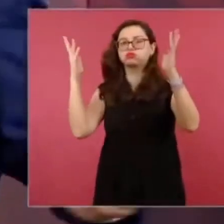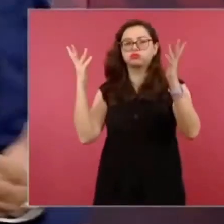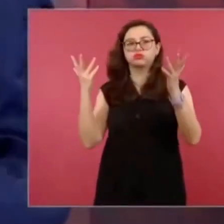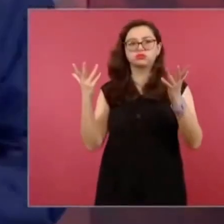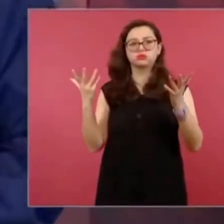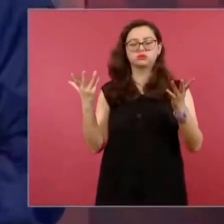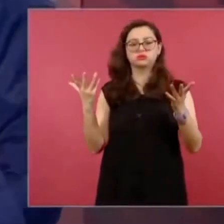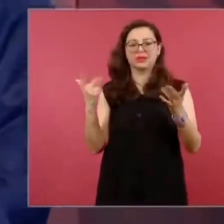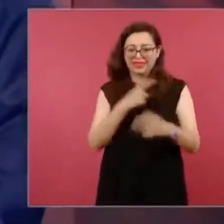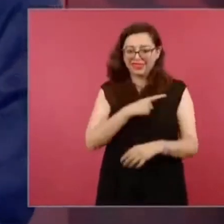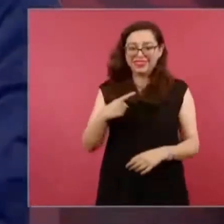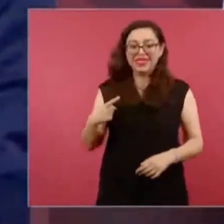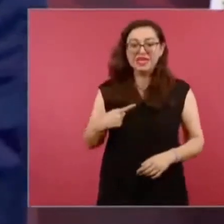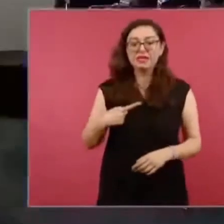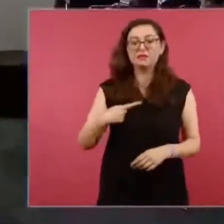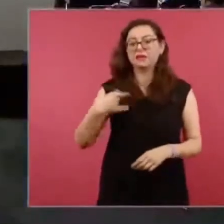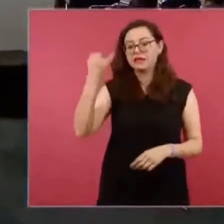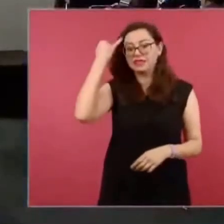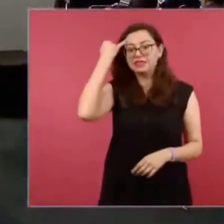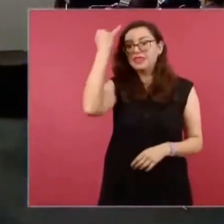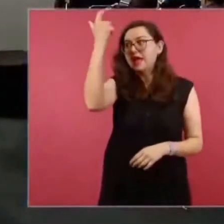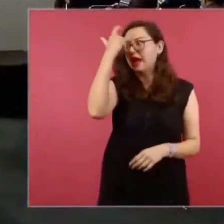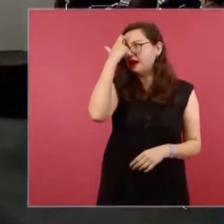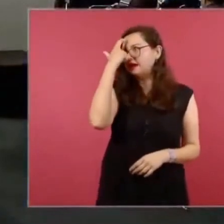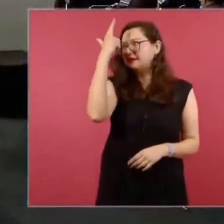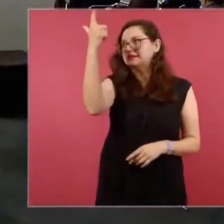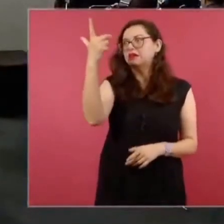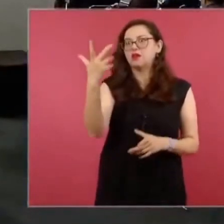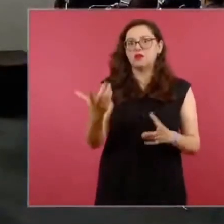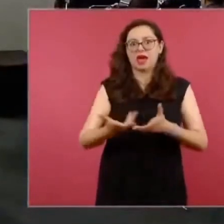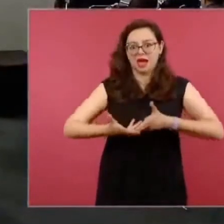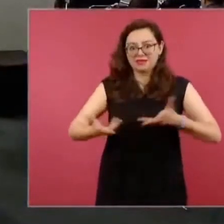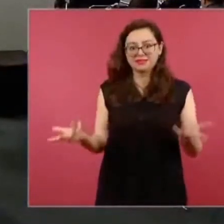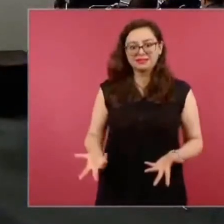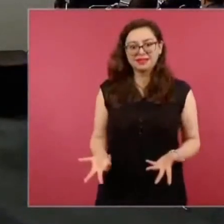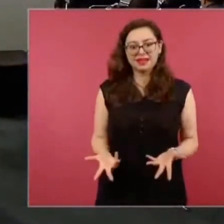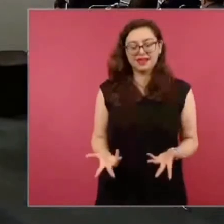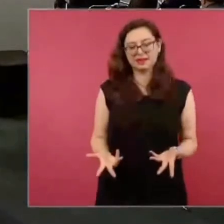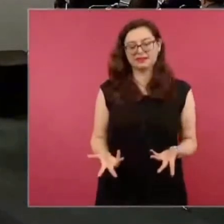Verdaderamente imaginativo, creativo.